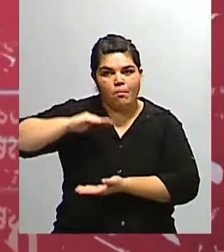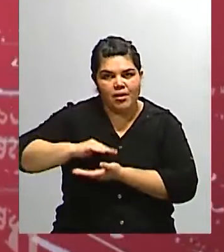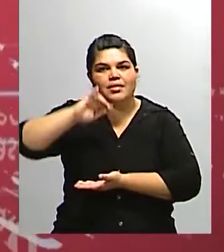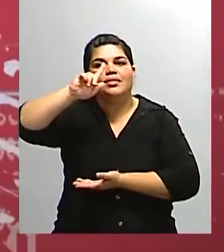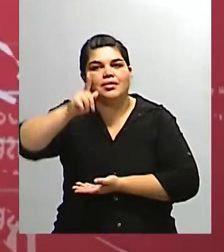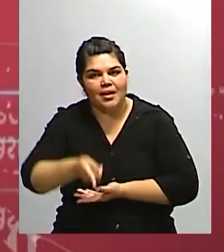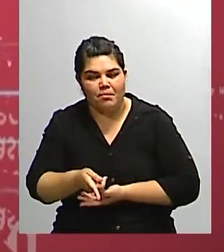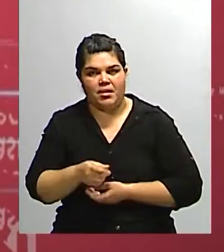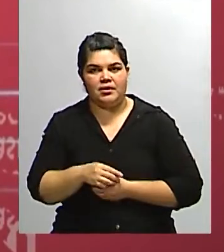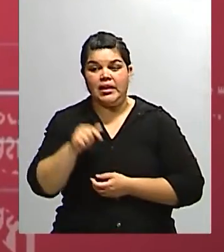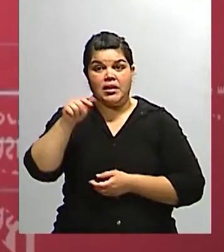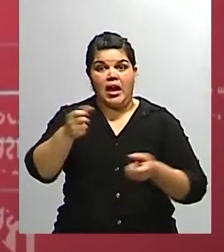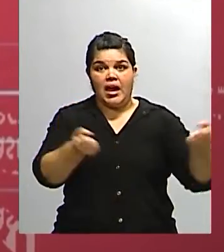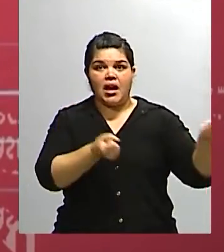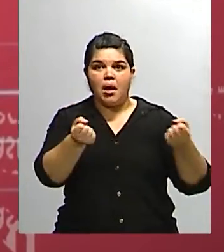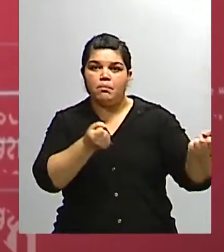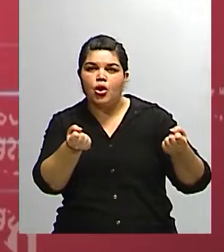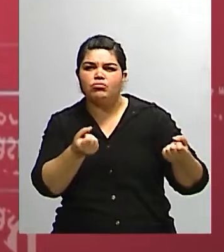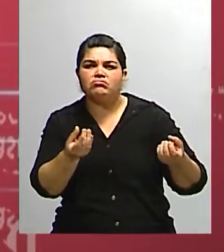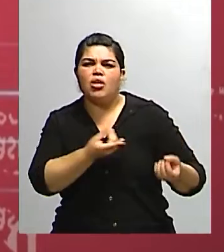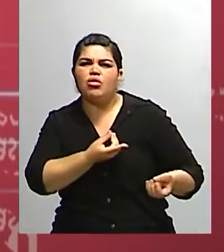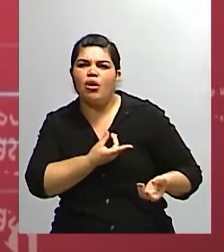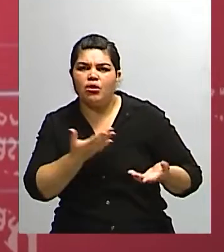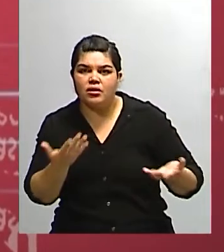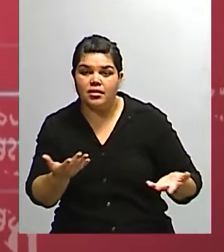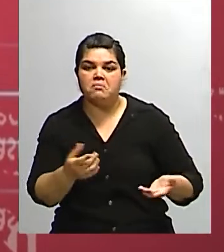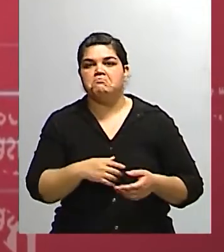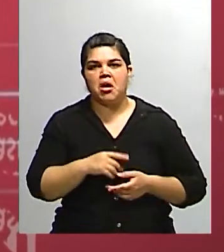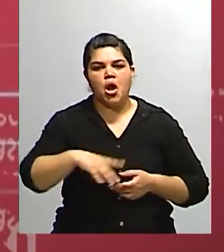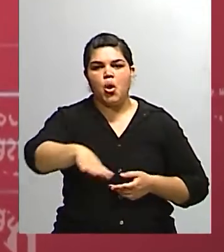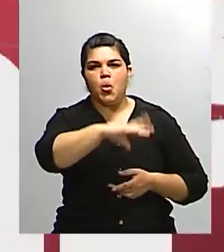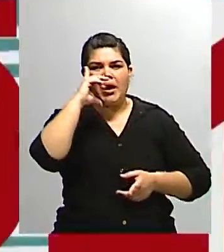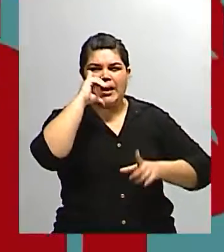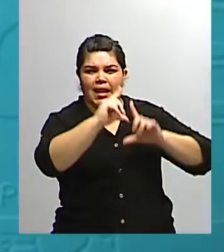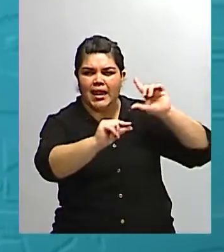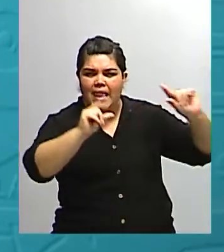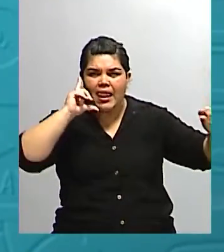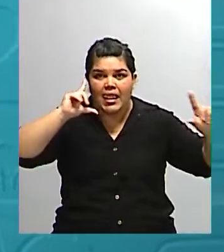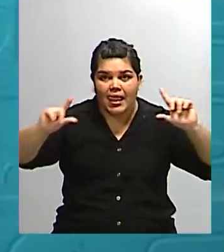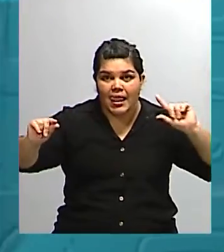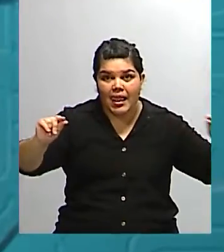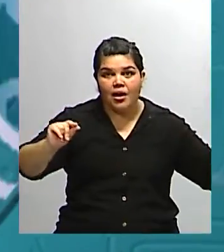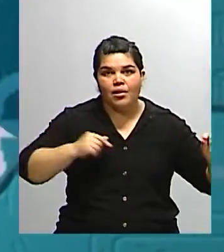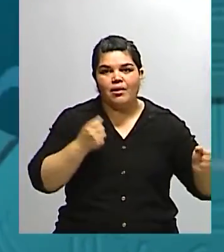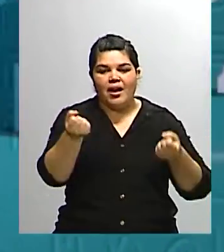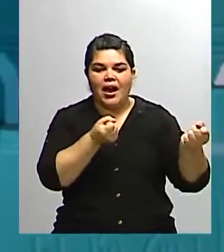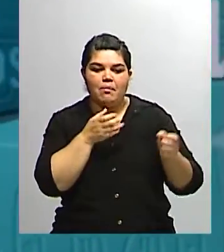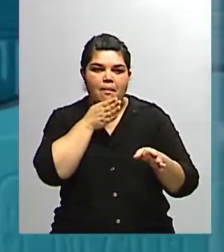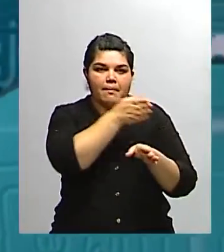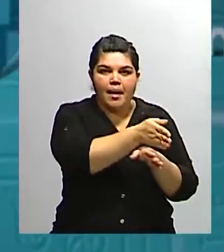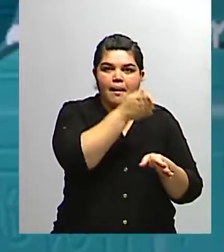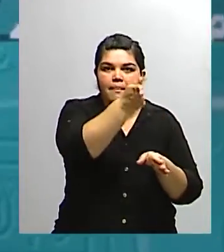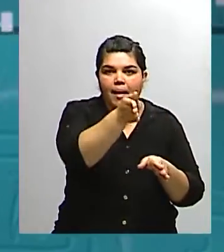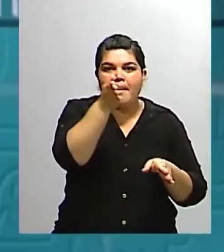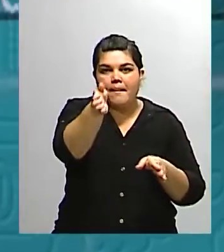va visitando diferentes zonas, incluso alejadas de las grandes ciudades, donde la